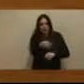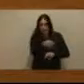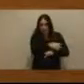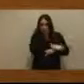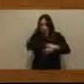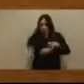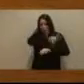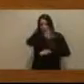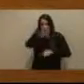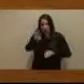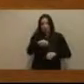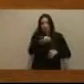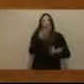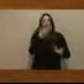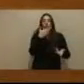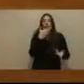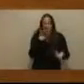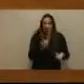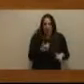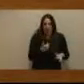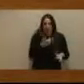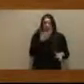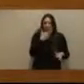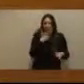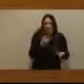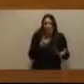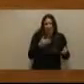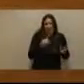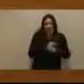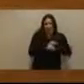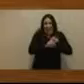gobiernos, conocen negro sobre blanco,